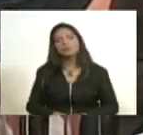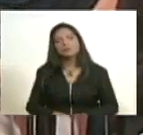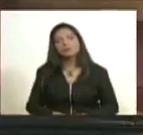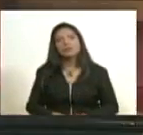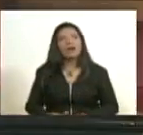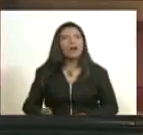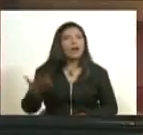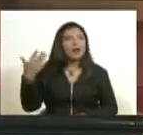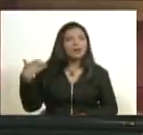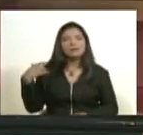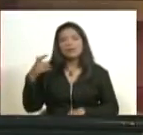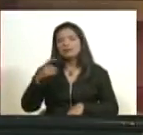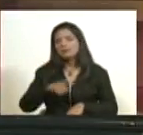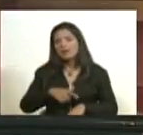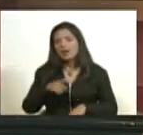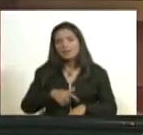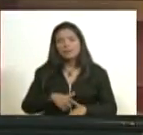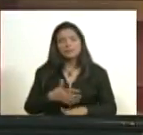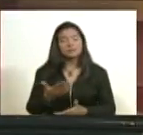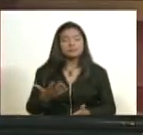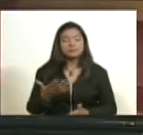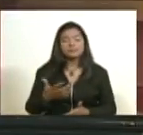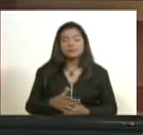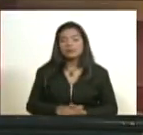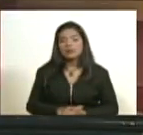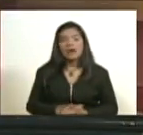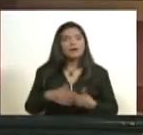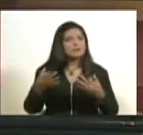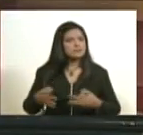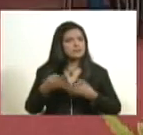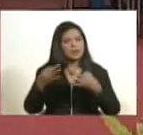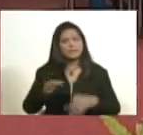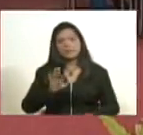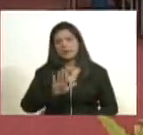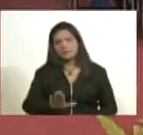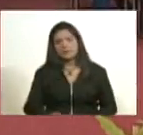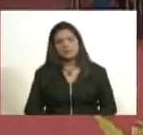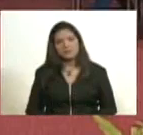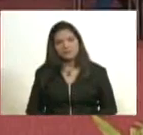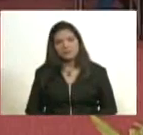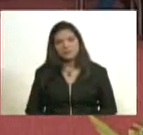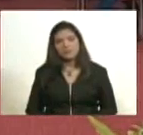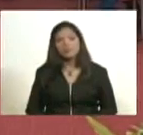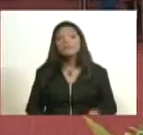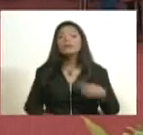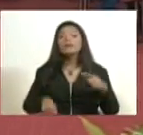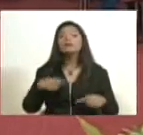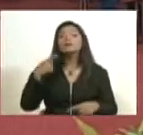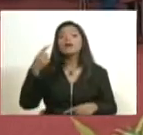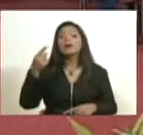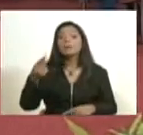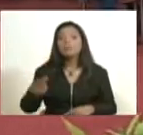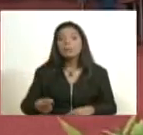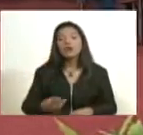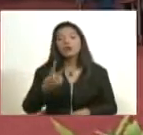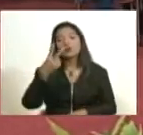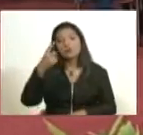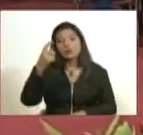tiempos de cañoneras, y siempre ha sido así. Luego viene los siguientes dos